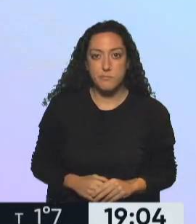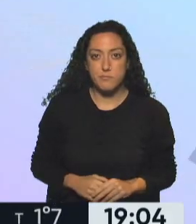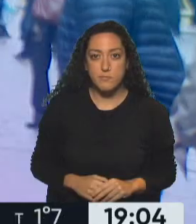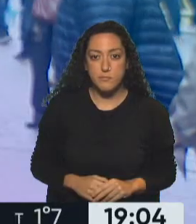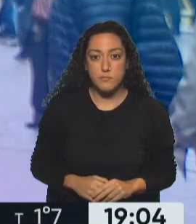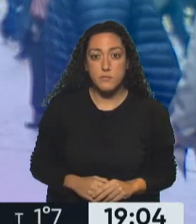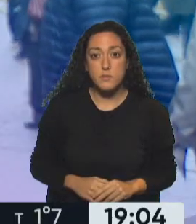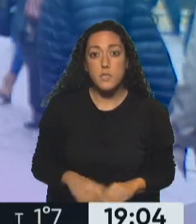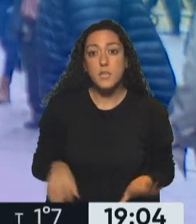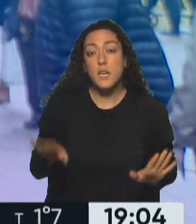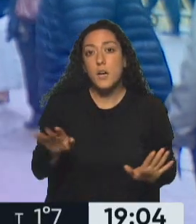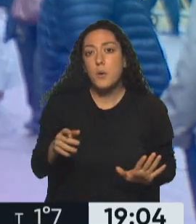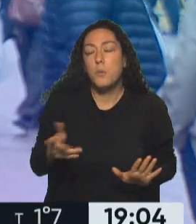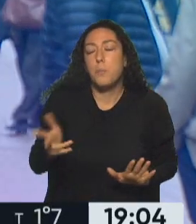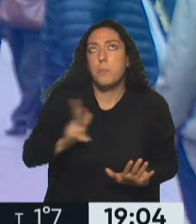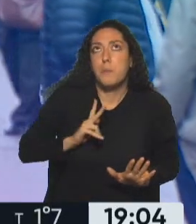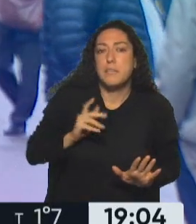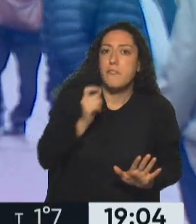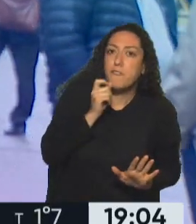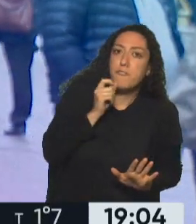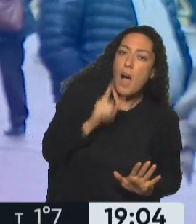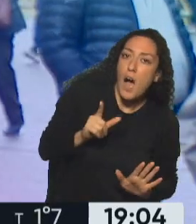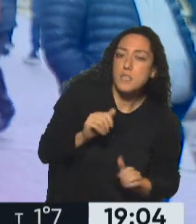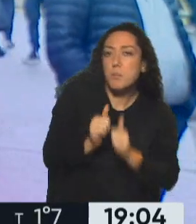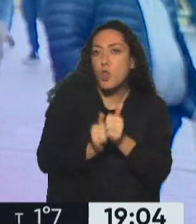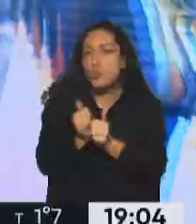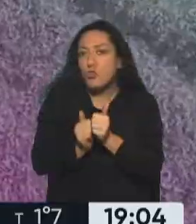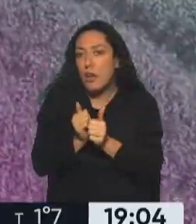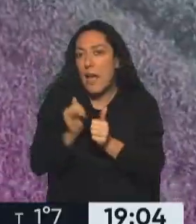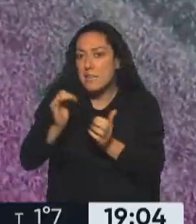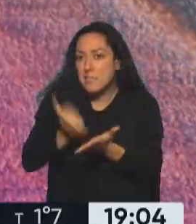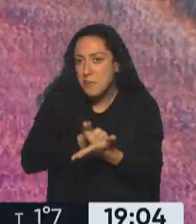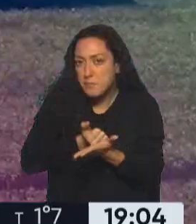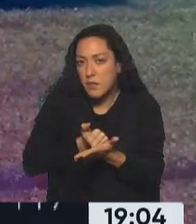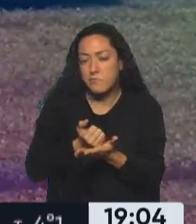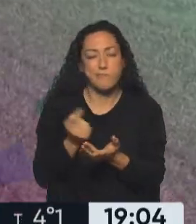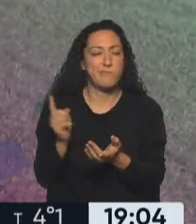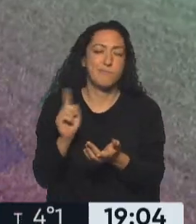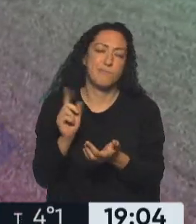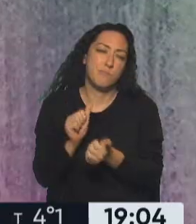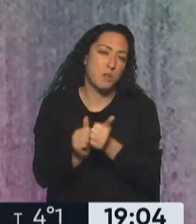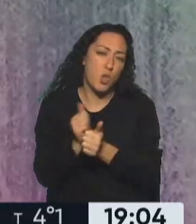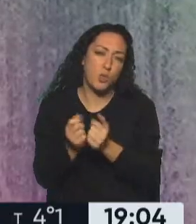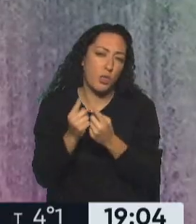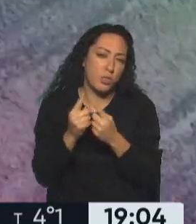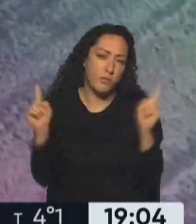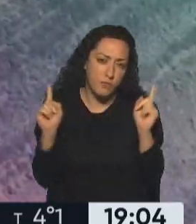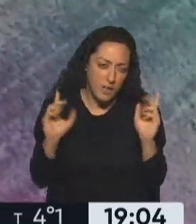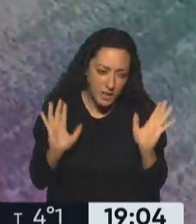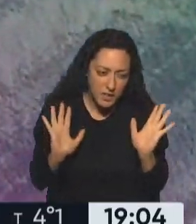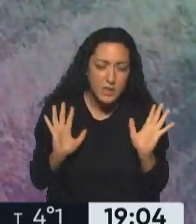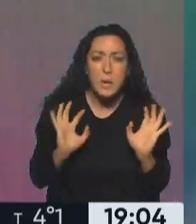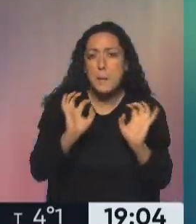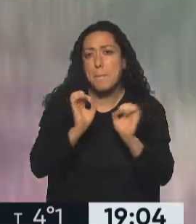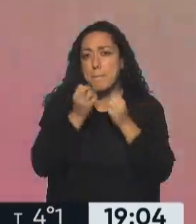Si vos me decís esto es fácil, lo van a hacer los productores, difícil, el productor es otra cosa. ¿Mejora esto lo que cobra